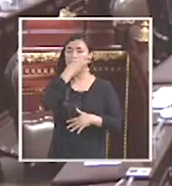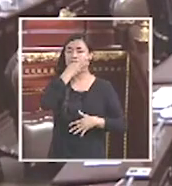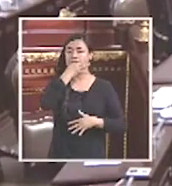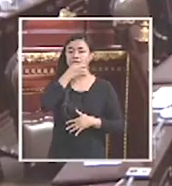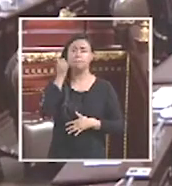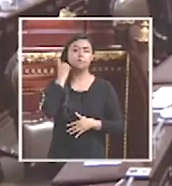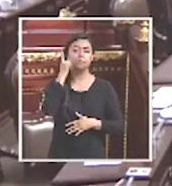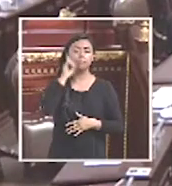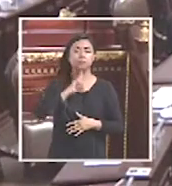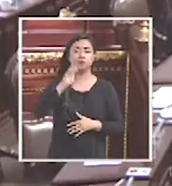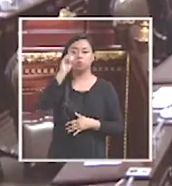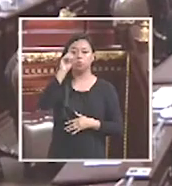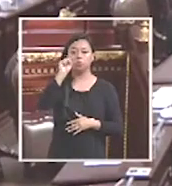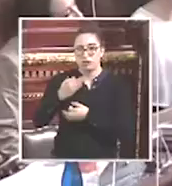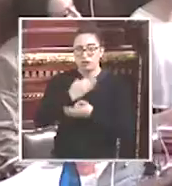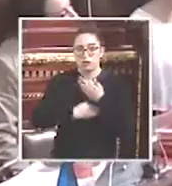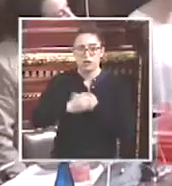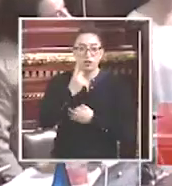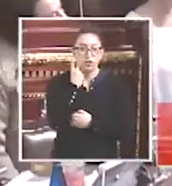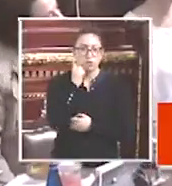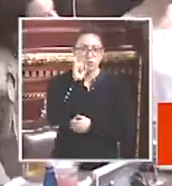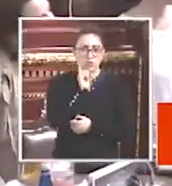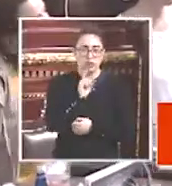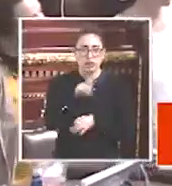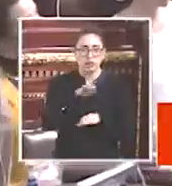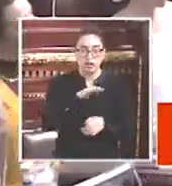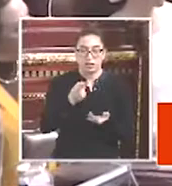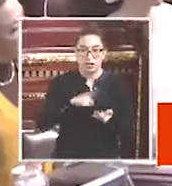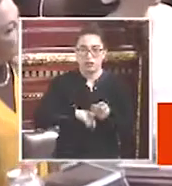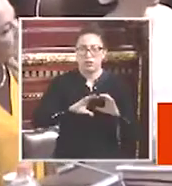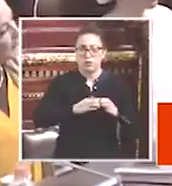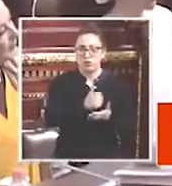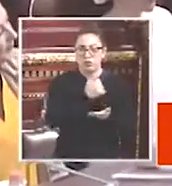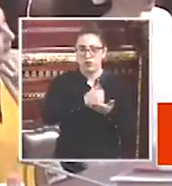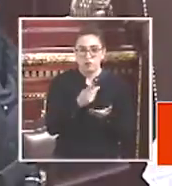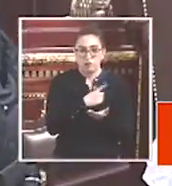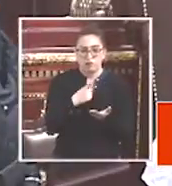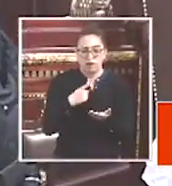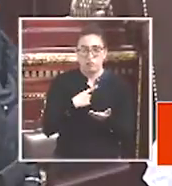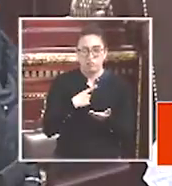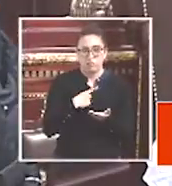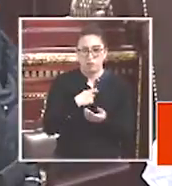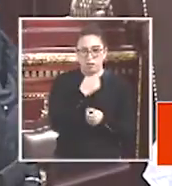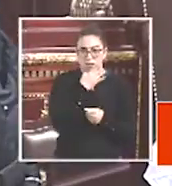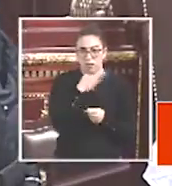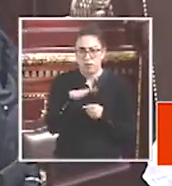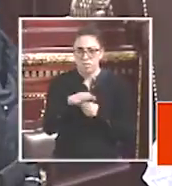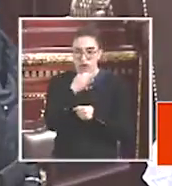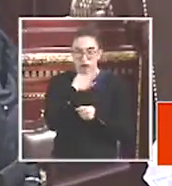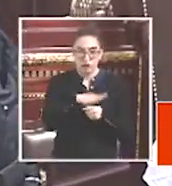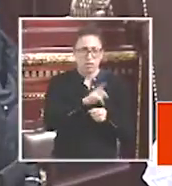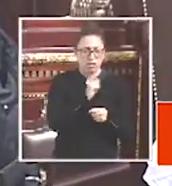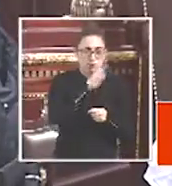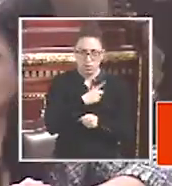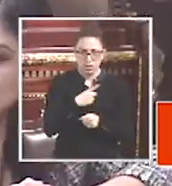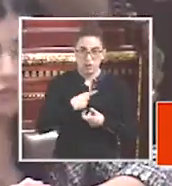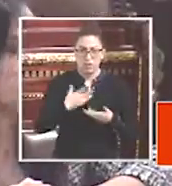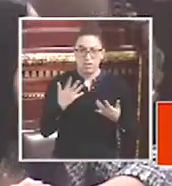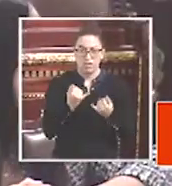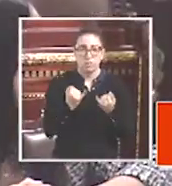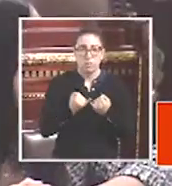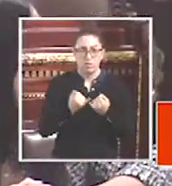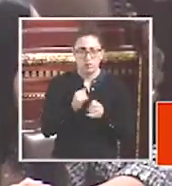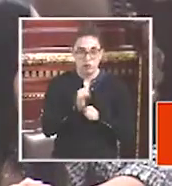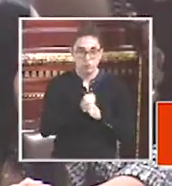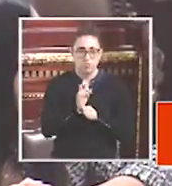Legisladores del Congreso de la Ciudad de México hicieron un llamado a los congresos locales, así como a los titulares de los poderes ejecutivos, en donde el aborto es penado